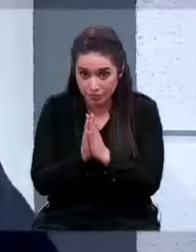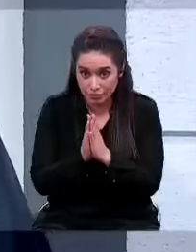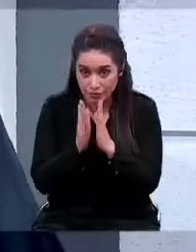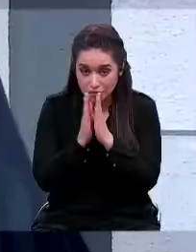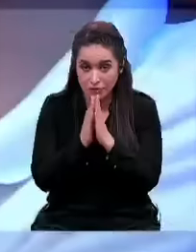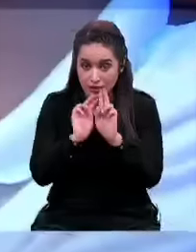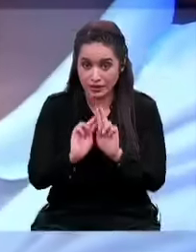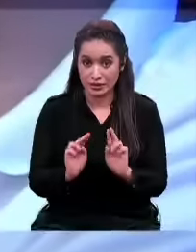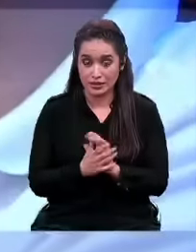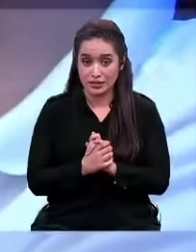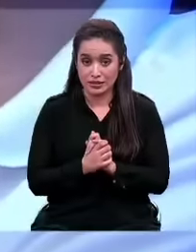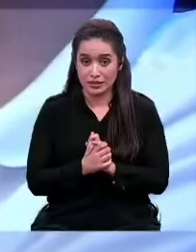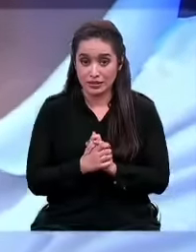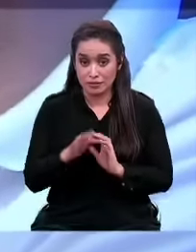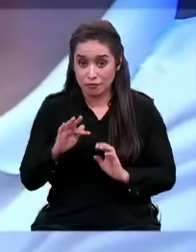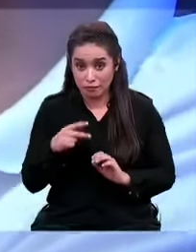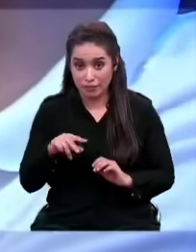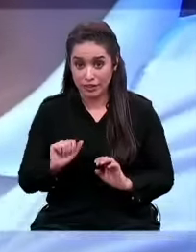Perdón.